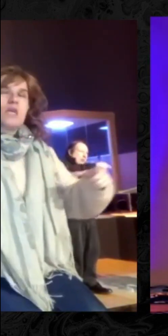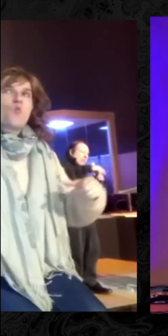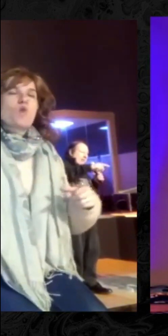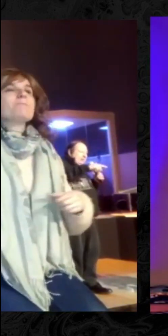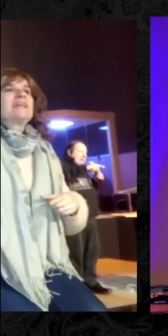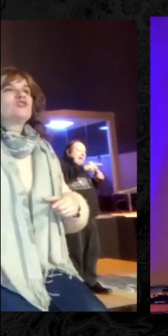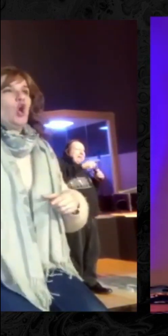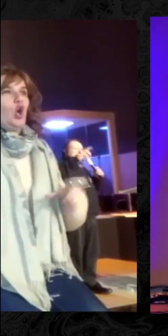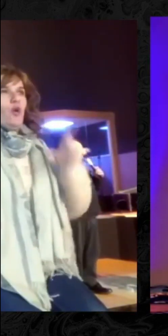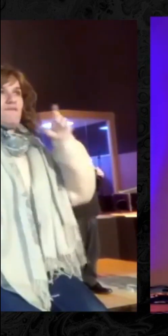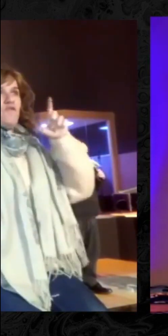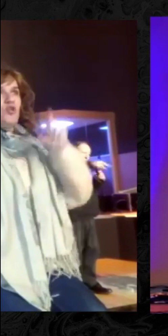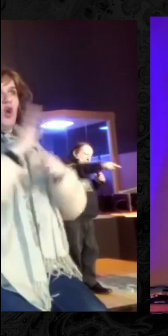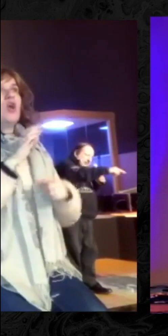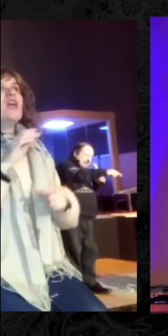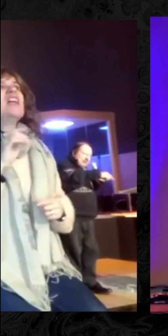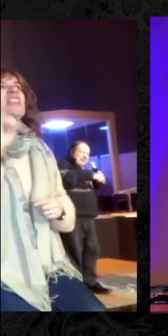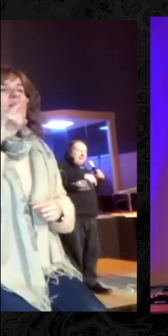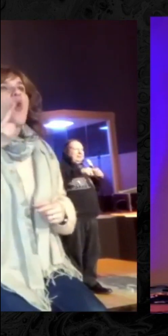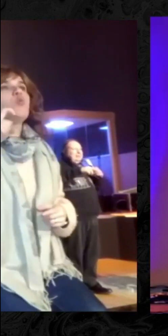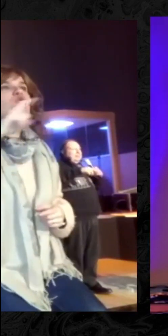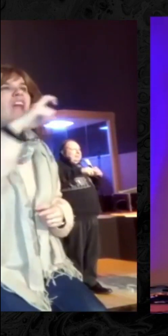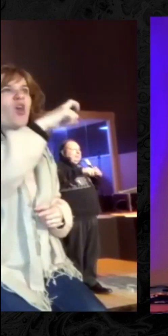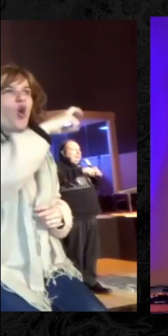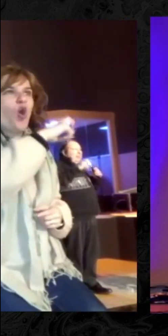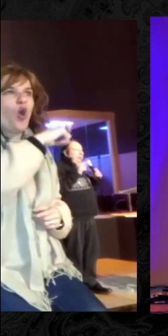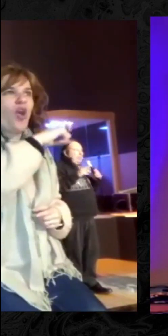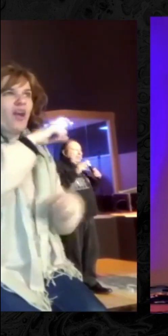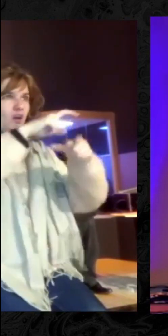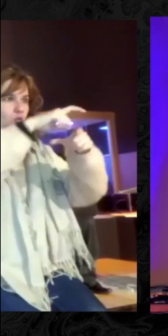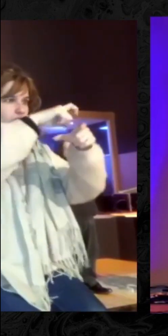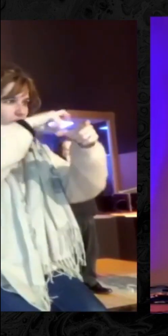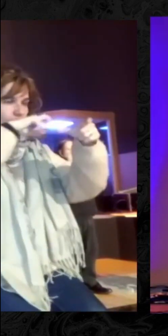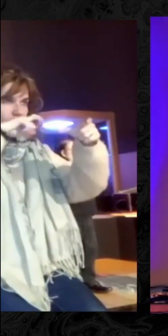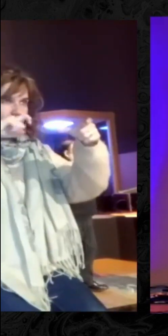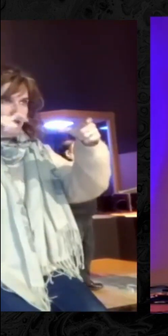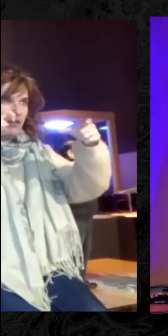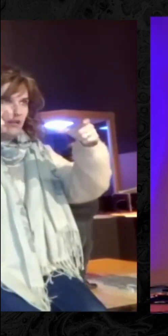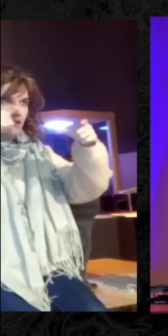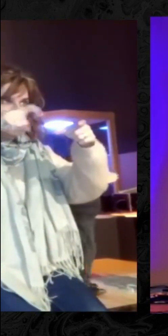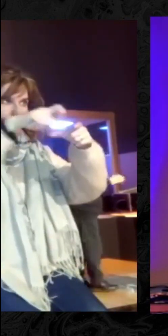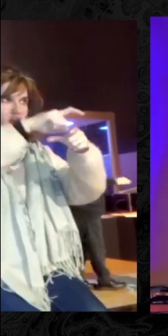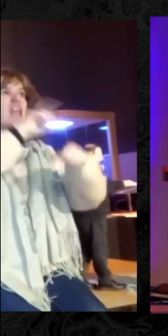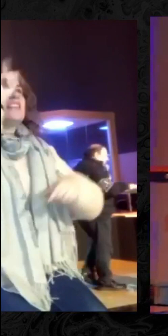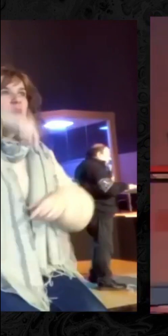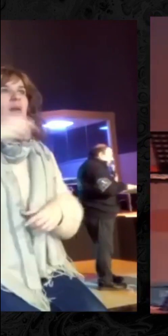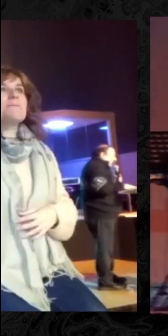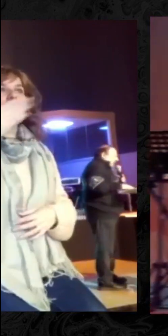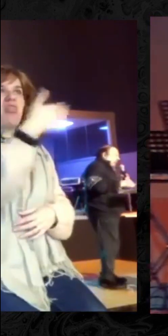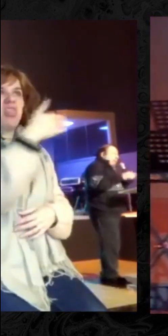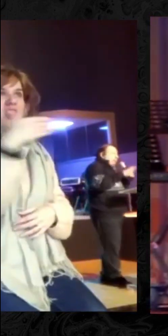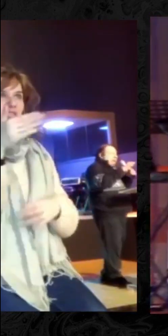muestra fotografías hasta en los gusanos Entonces él ha hecho un estudio acerca de esto